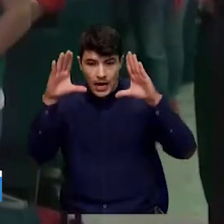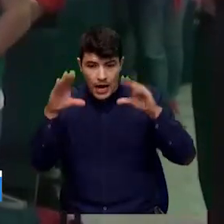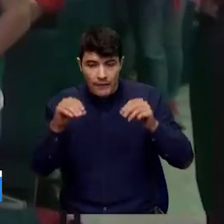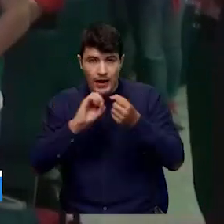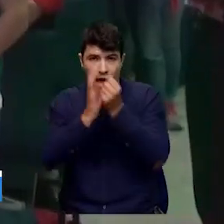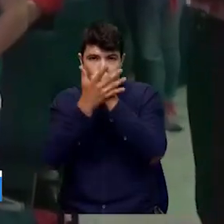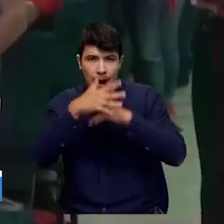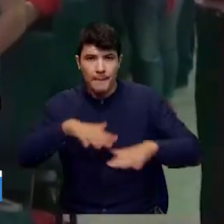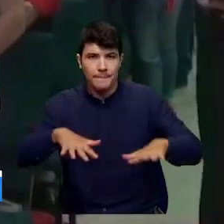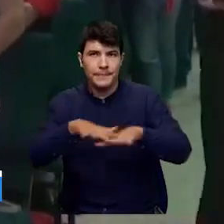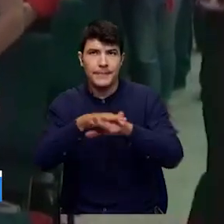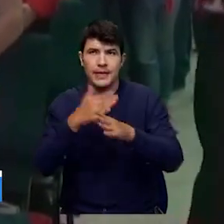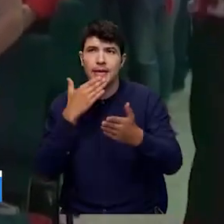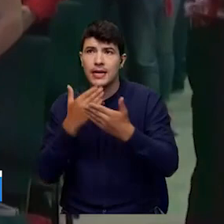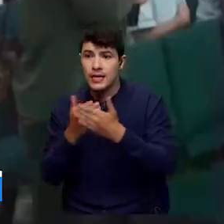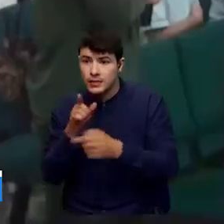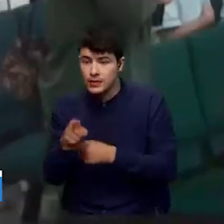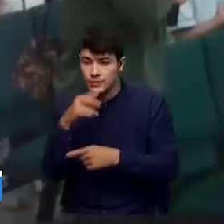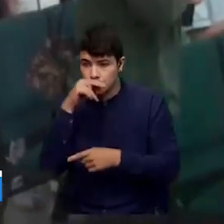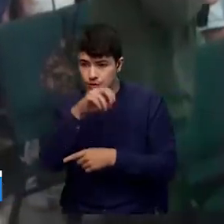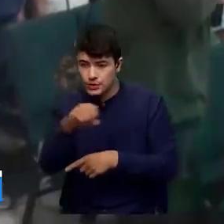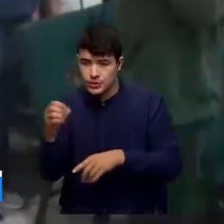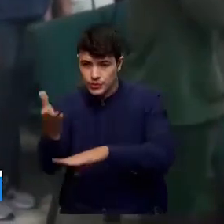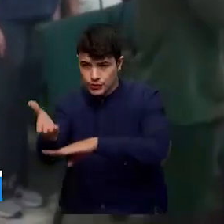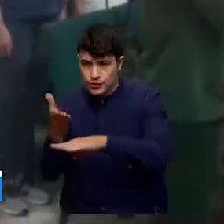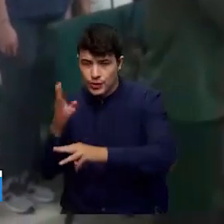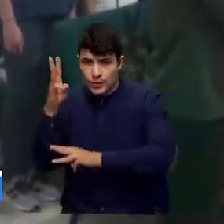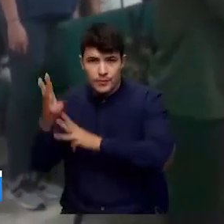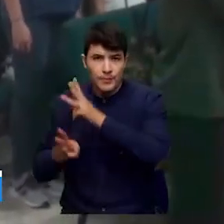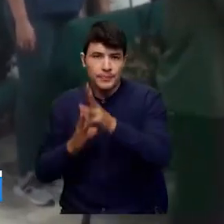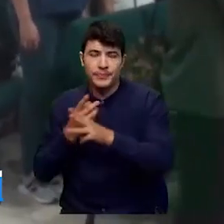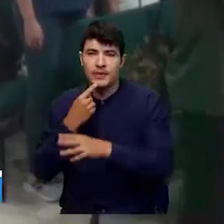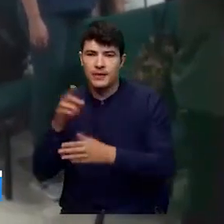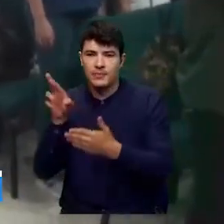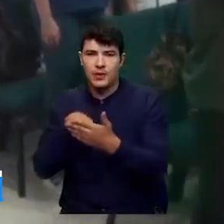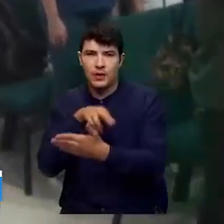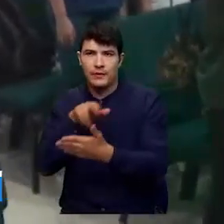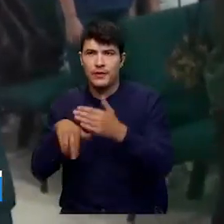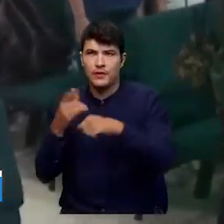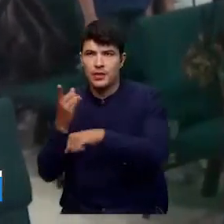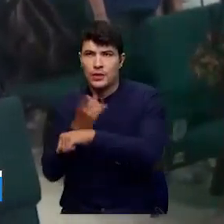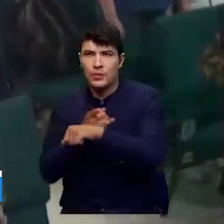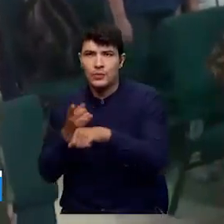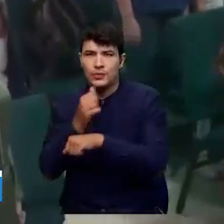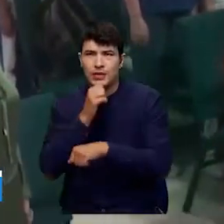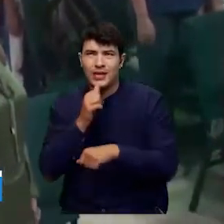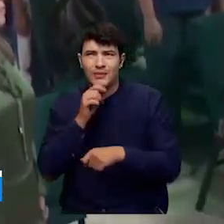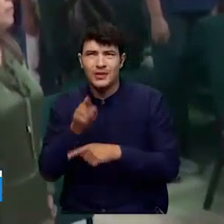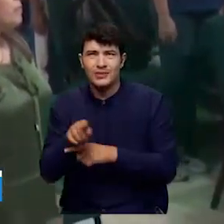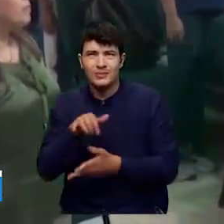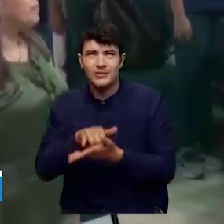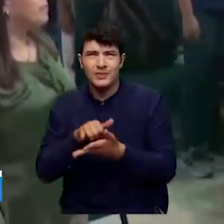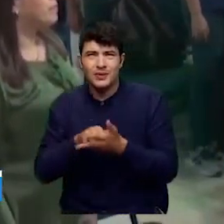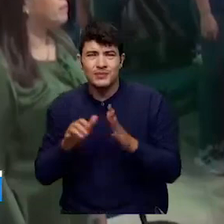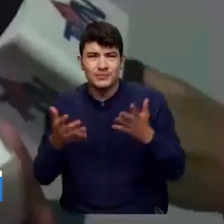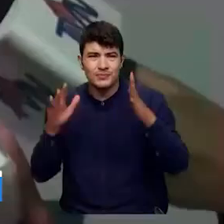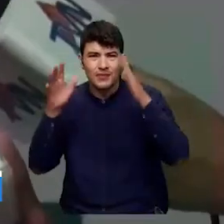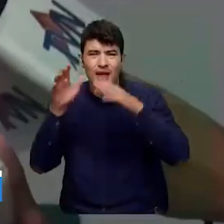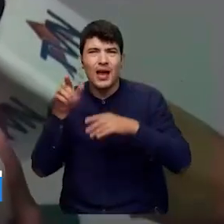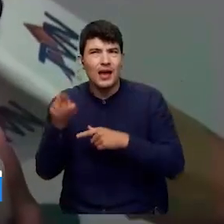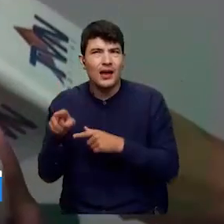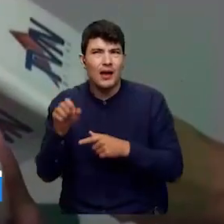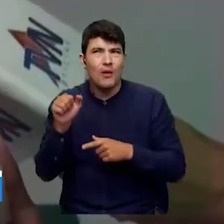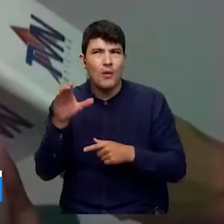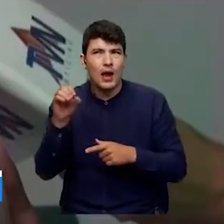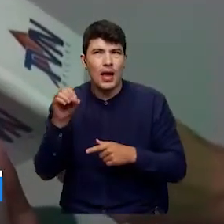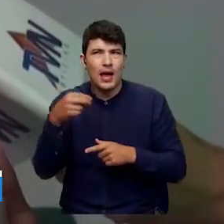Gracias a las peticiones de los niños, en una de las cumbres ambientales se logró prohibir el uso del agua durante los carnavales de Ocaña. Queremos reflexionar juntos